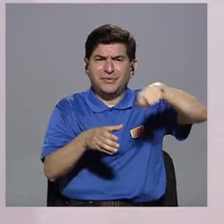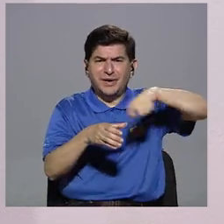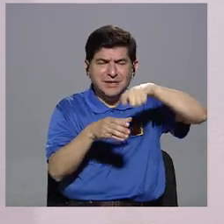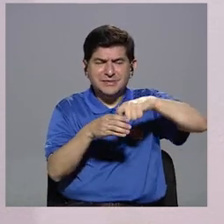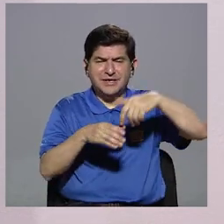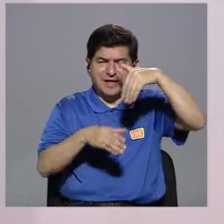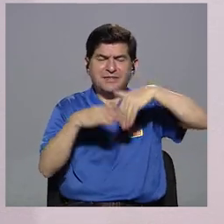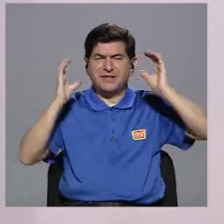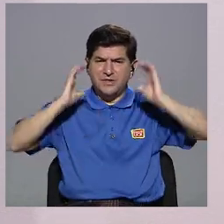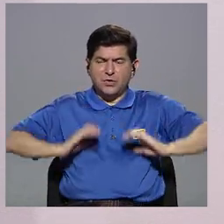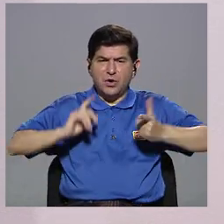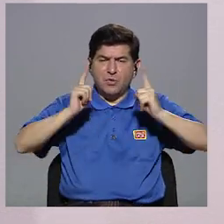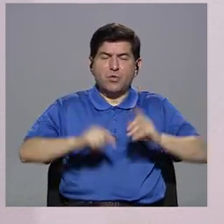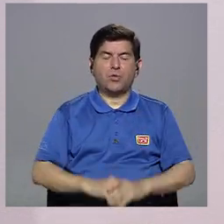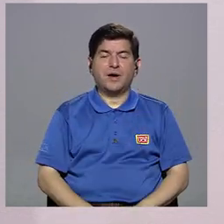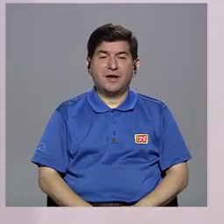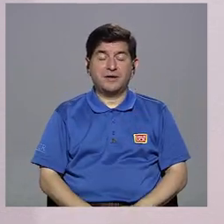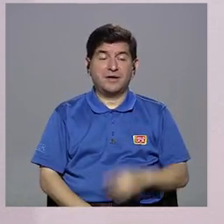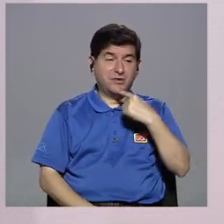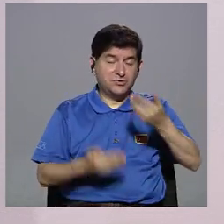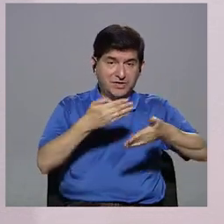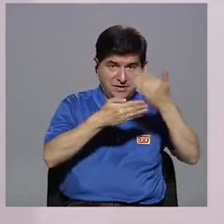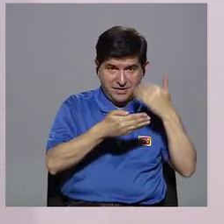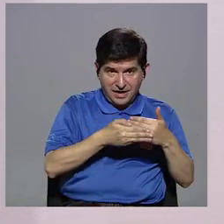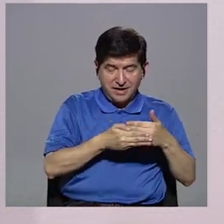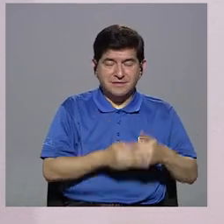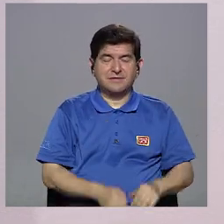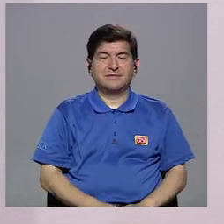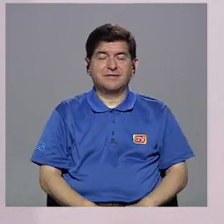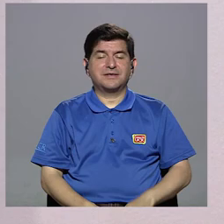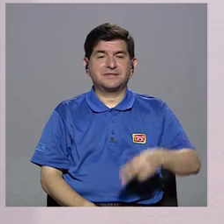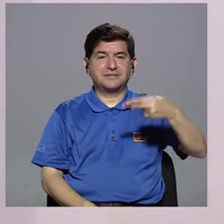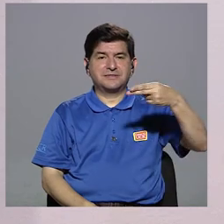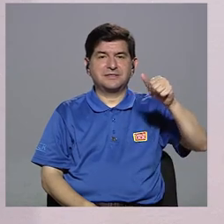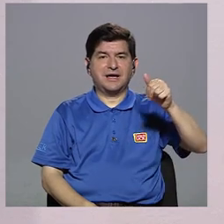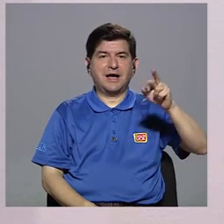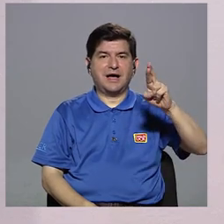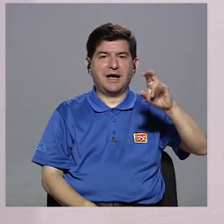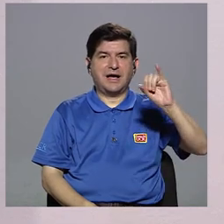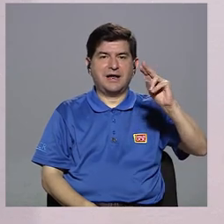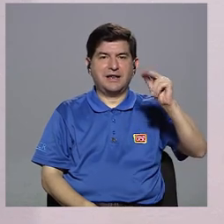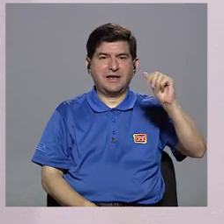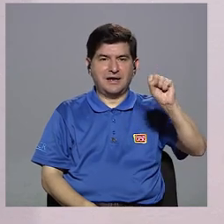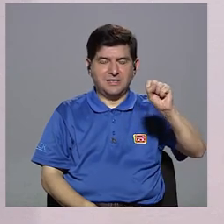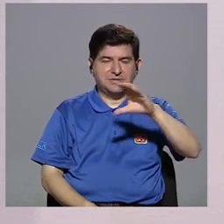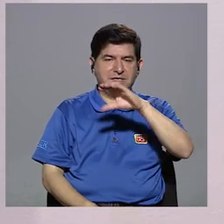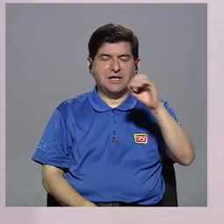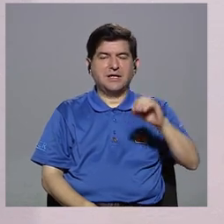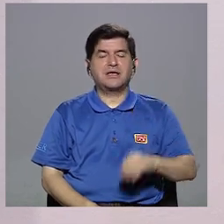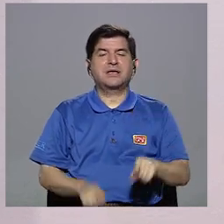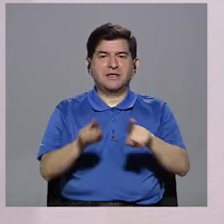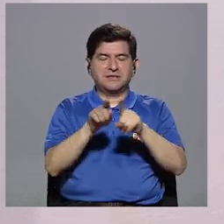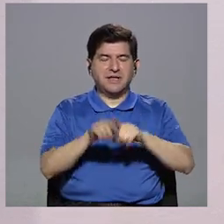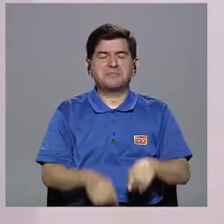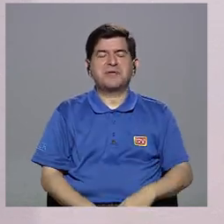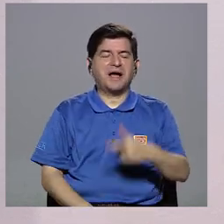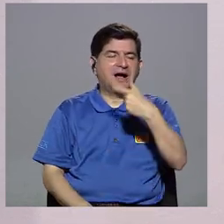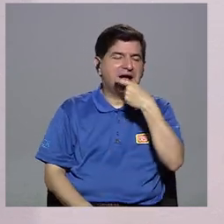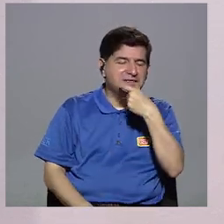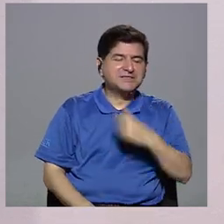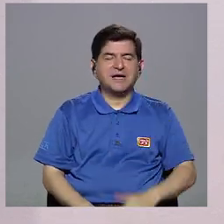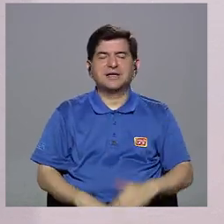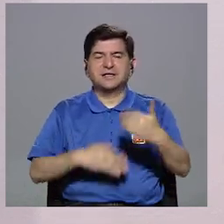en azúcar en el cuerpo humano las harinas y los dulces los camareras exactamente en